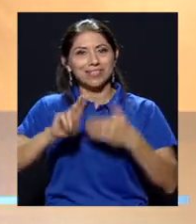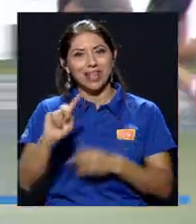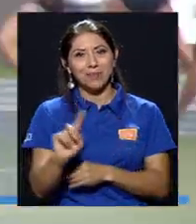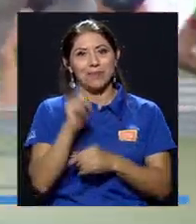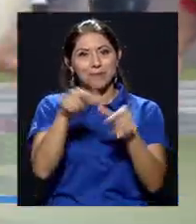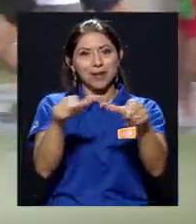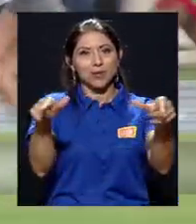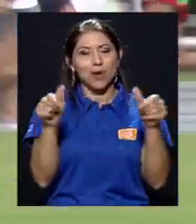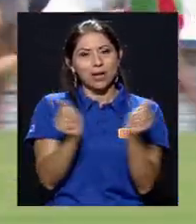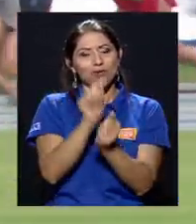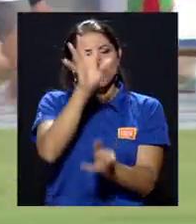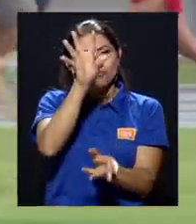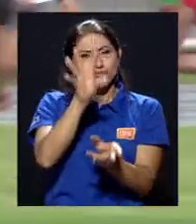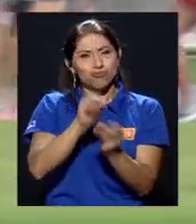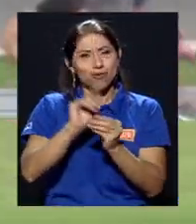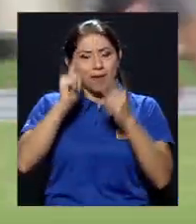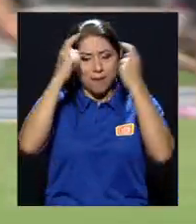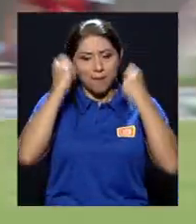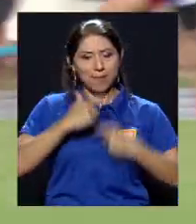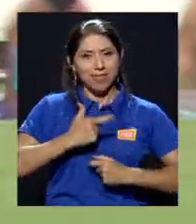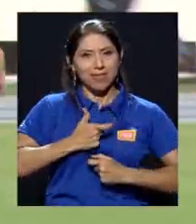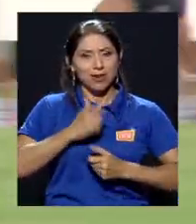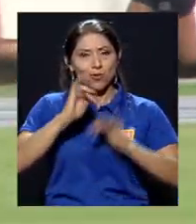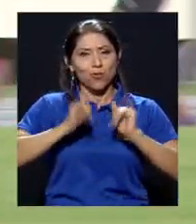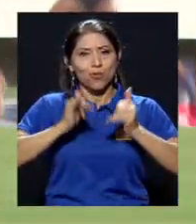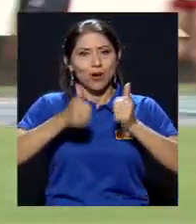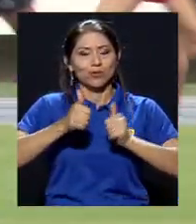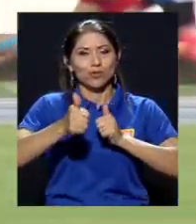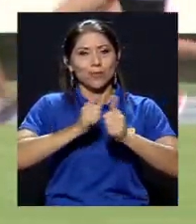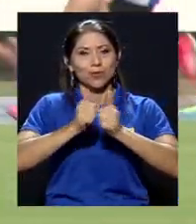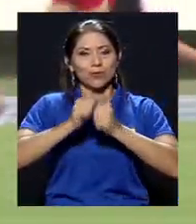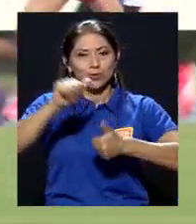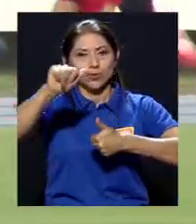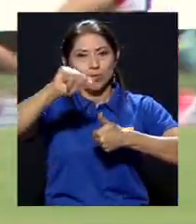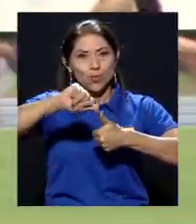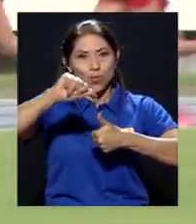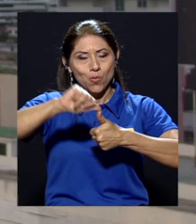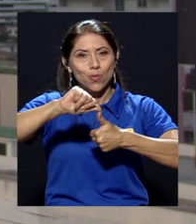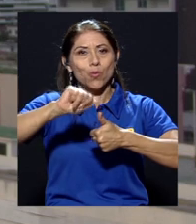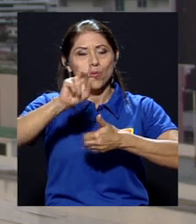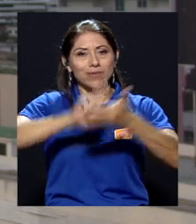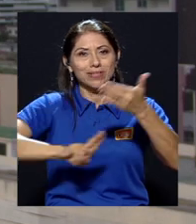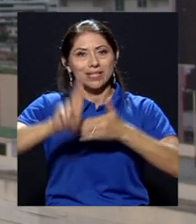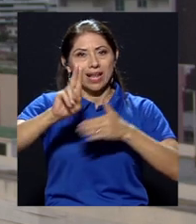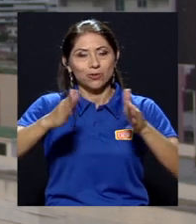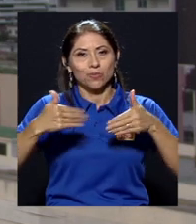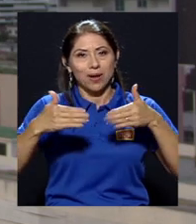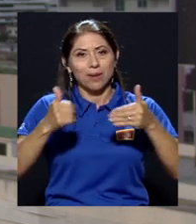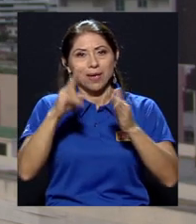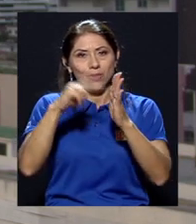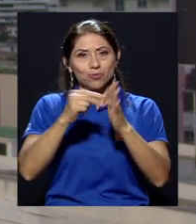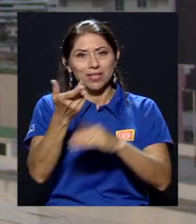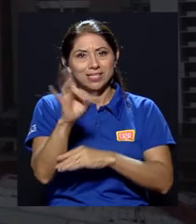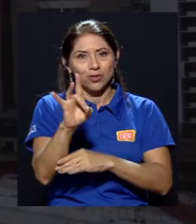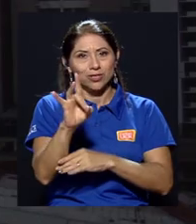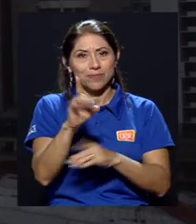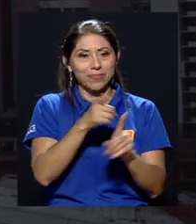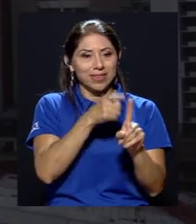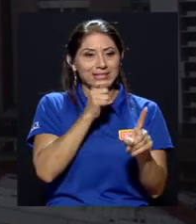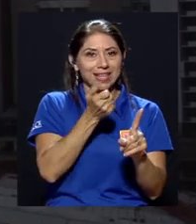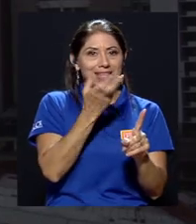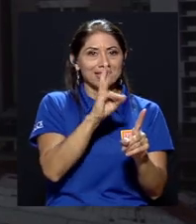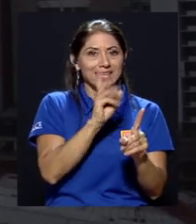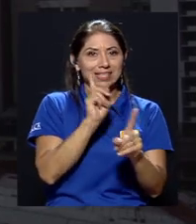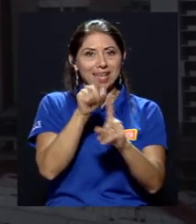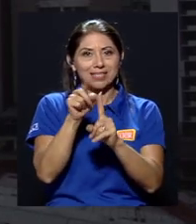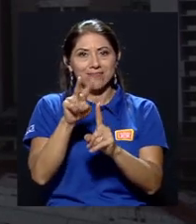del medallero general de los Juegos Deportivos Universitarios Centroamericanos Panamá 2018, que se desarrollaron entre el 16 y el 21